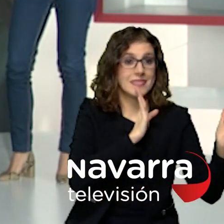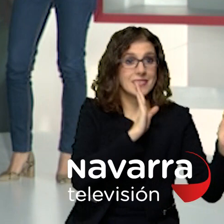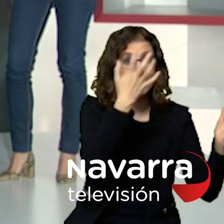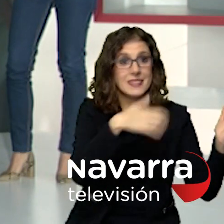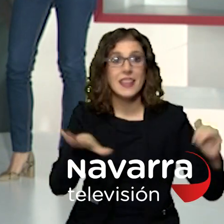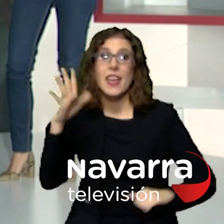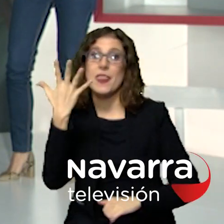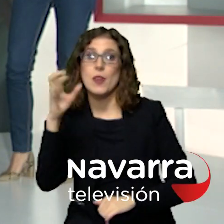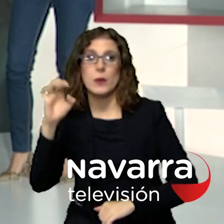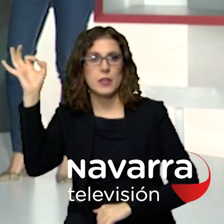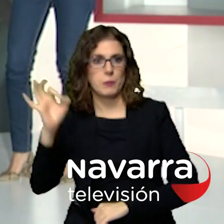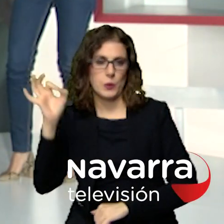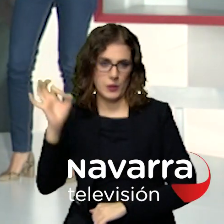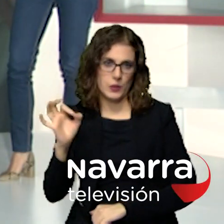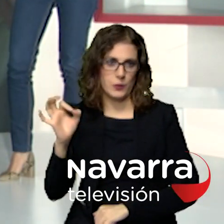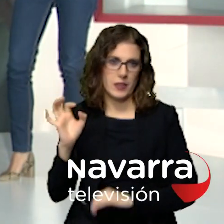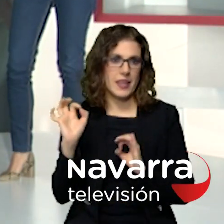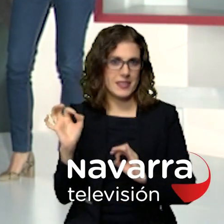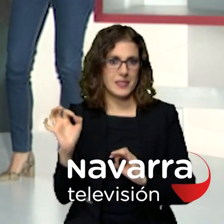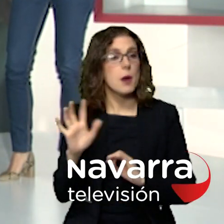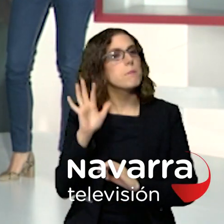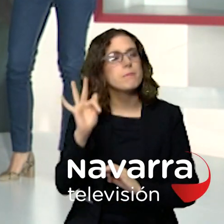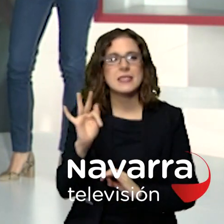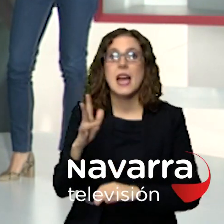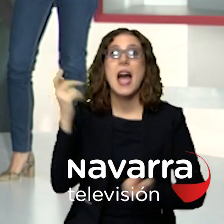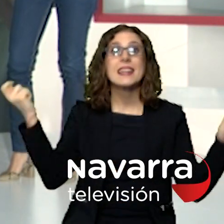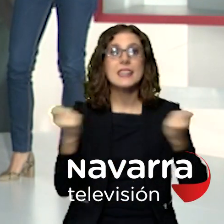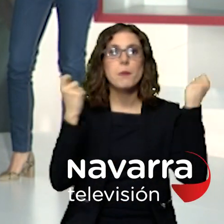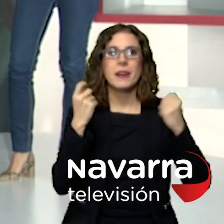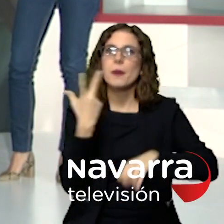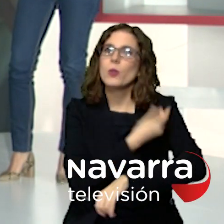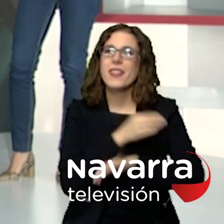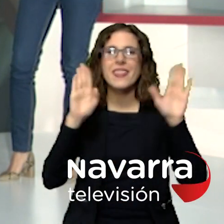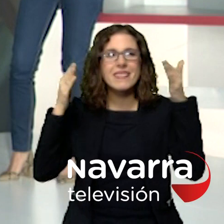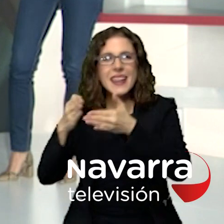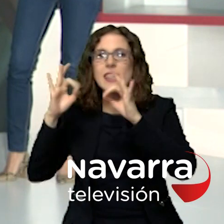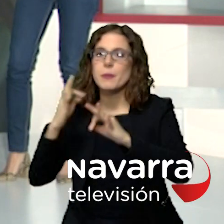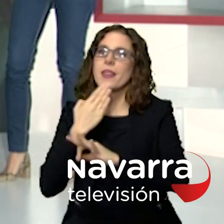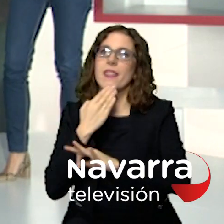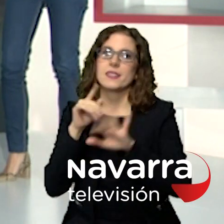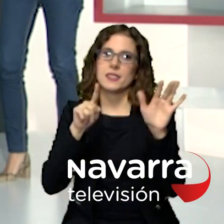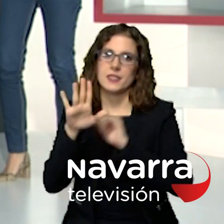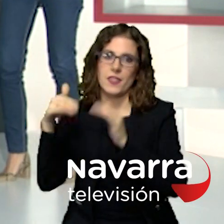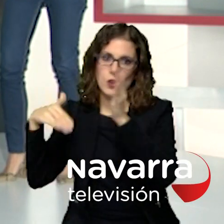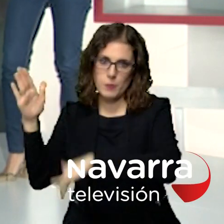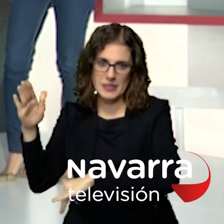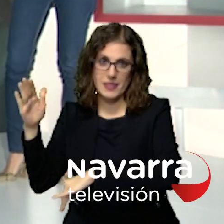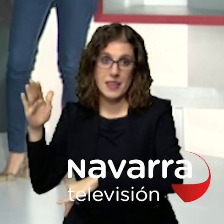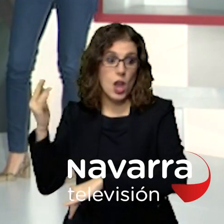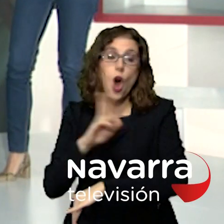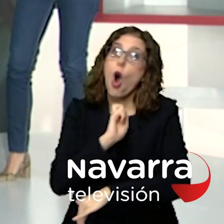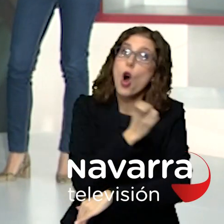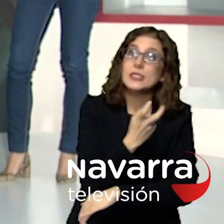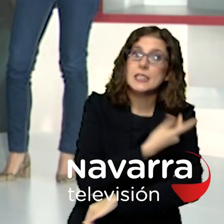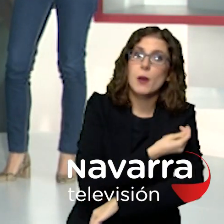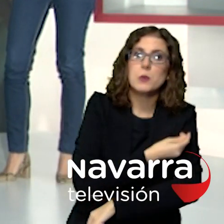y uno de los colectivos a los que se dirige expresamente la campaña de vacunación gratuita. El resto de las vacunas, 28.346, se han